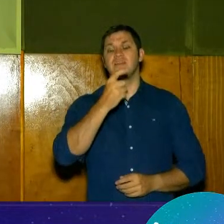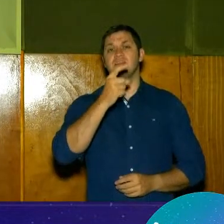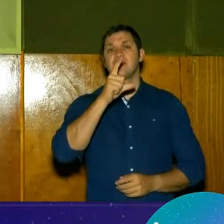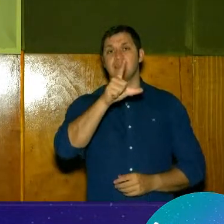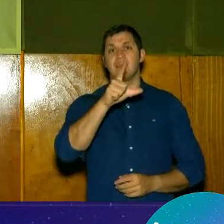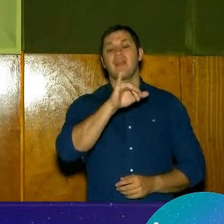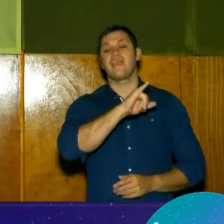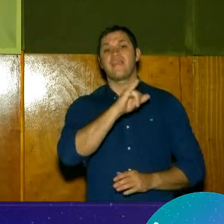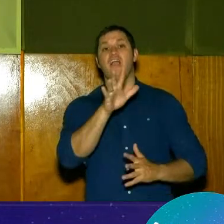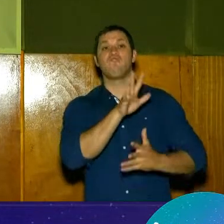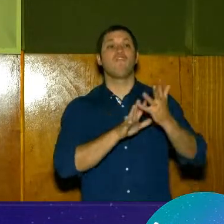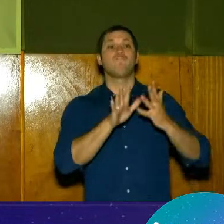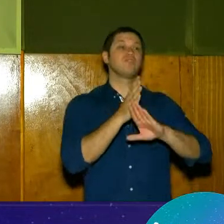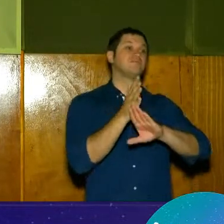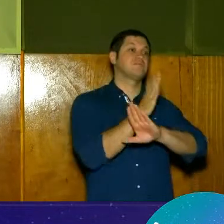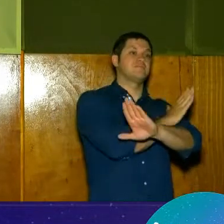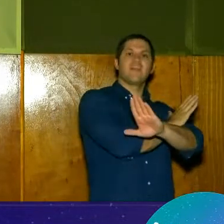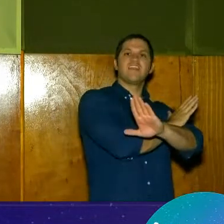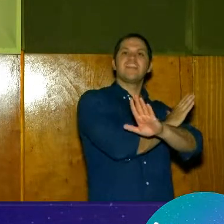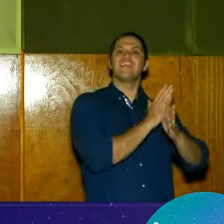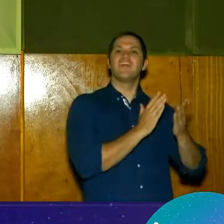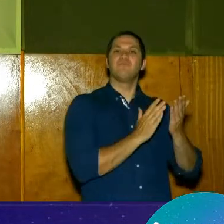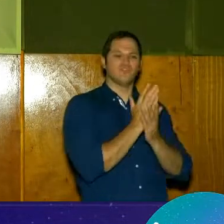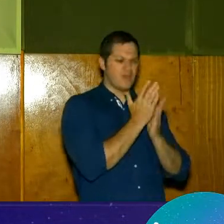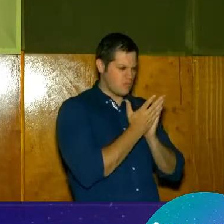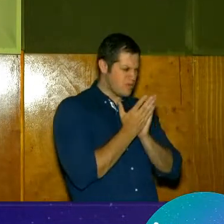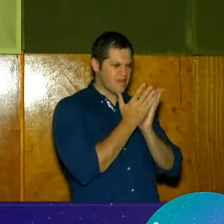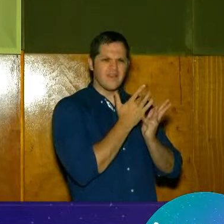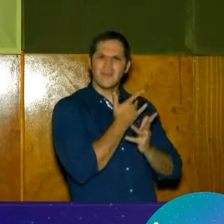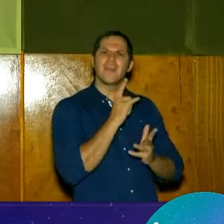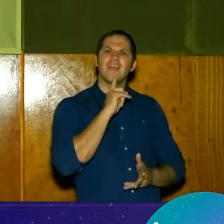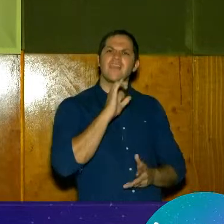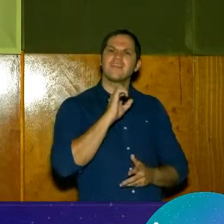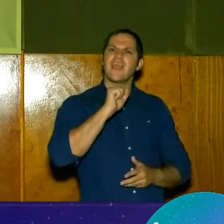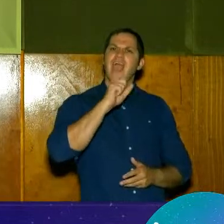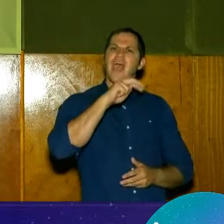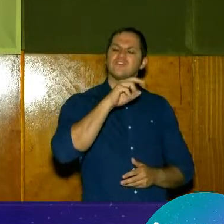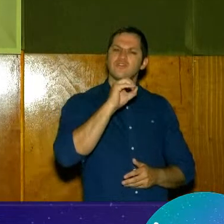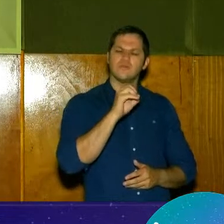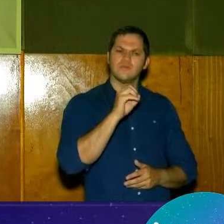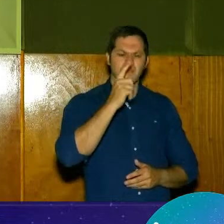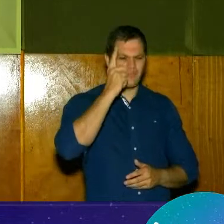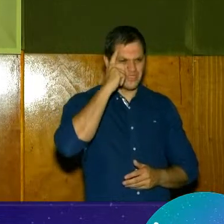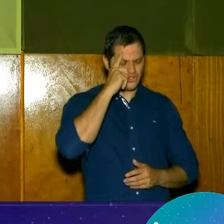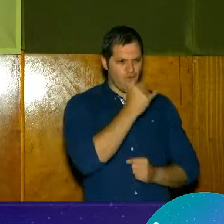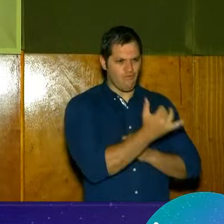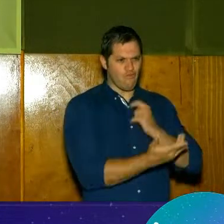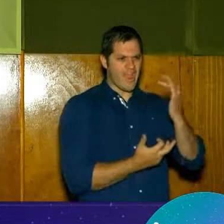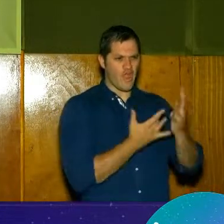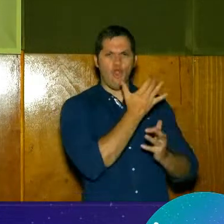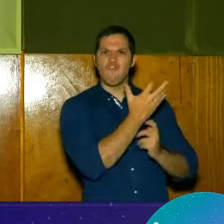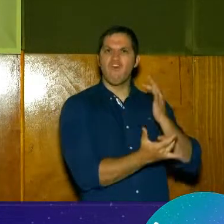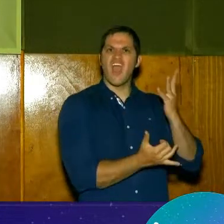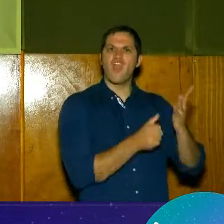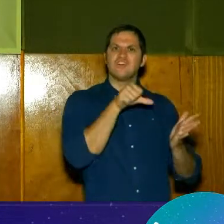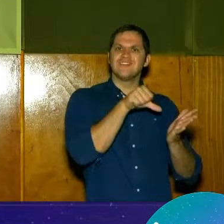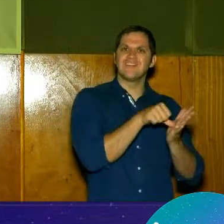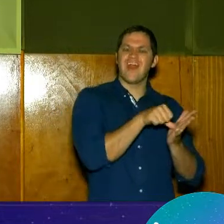esa era como las temáticas de la época era lo que se estudiaba y hildegard volvió un poquito atrás